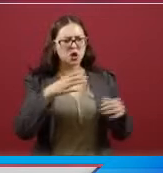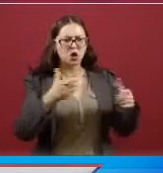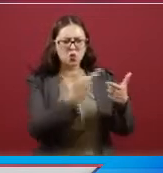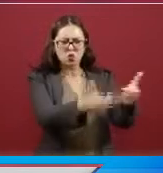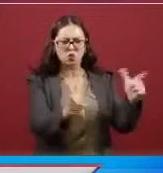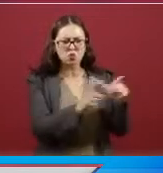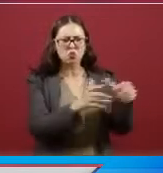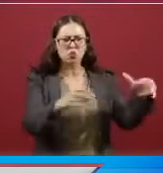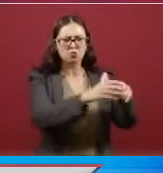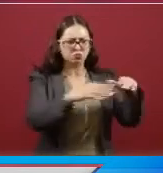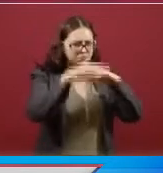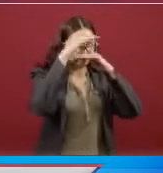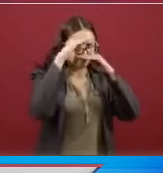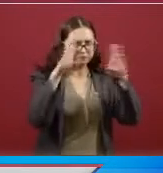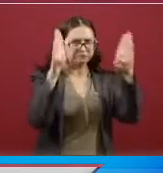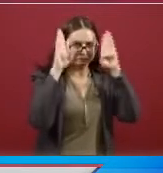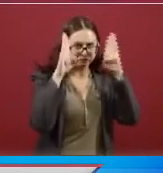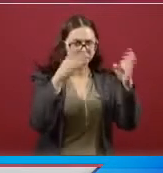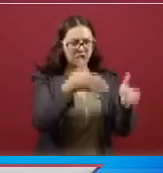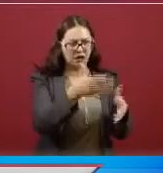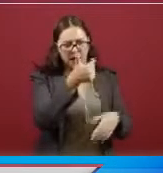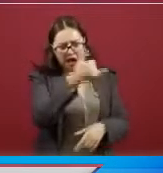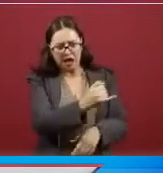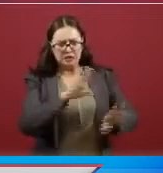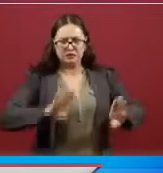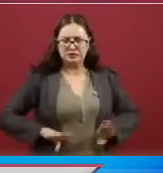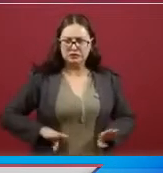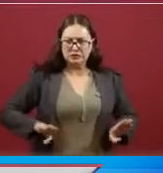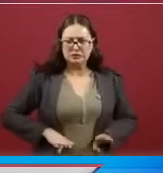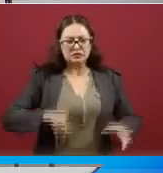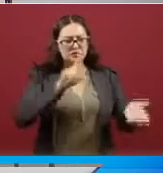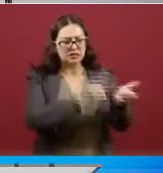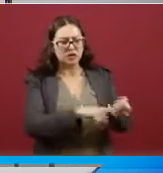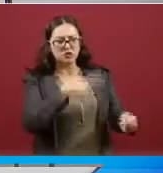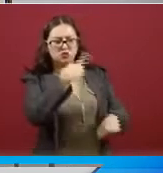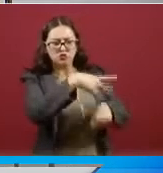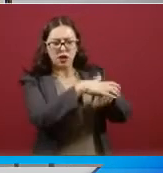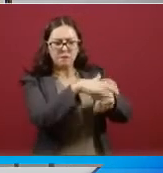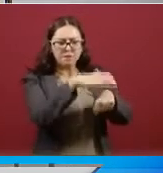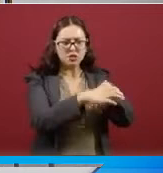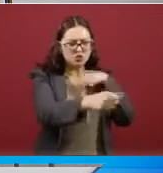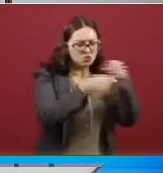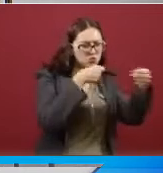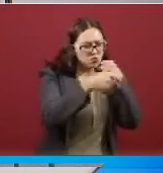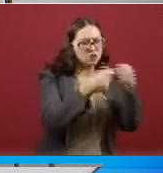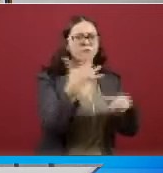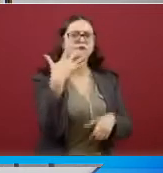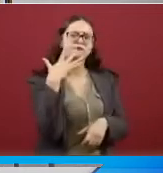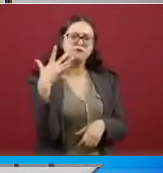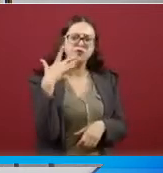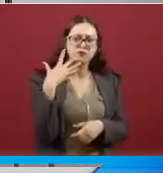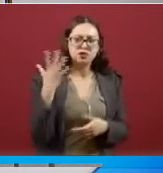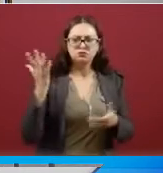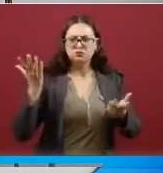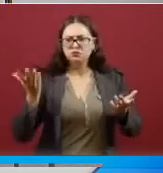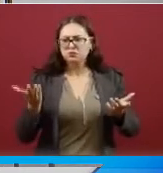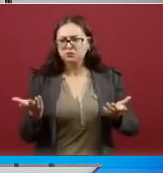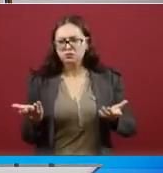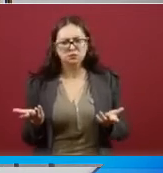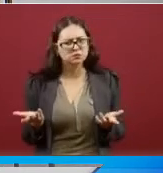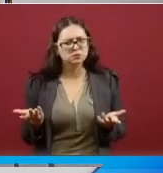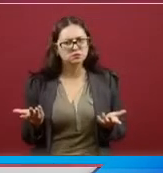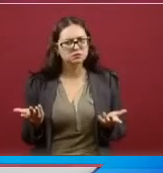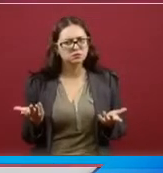de corrupción, pero la gente aprobó los cambios y las transformaciones en el país el pasado 1 de julio. Los conservadores siguen sin aceptar